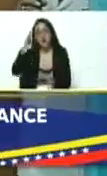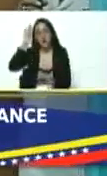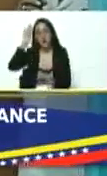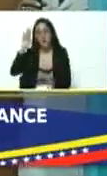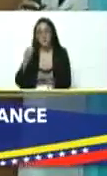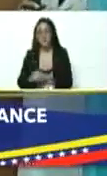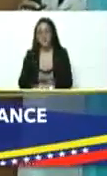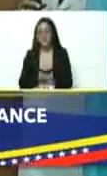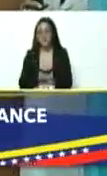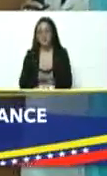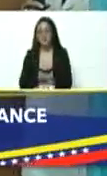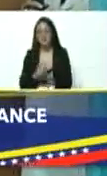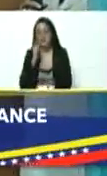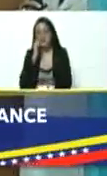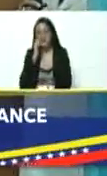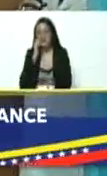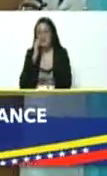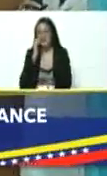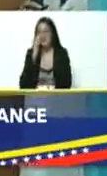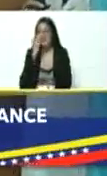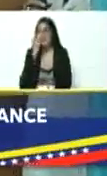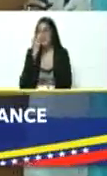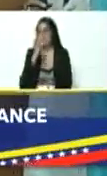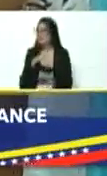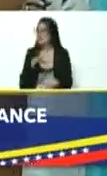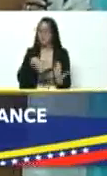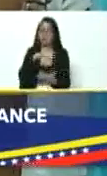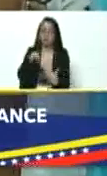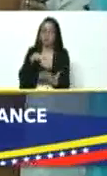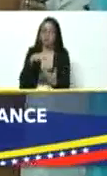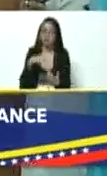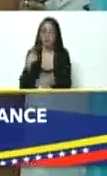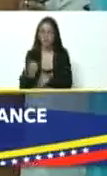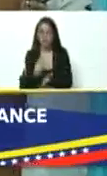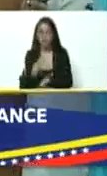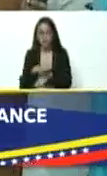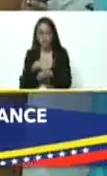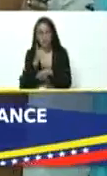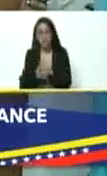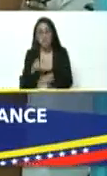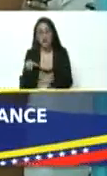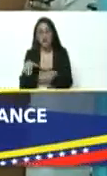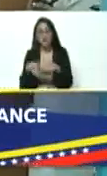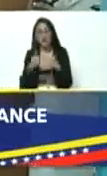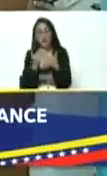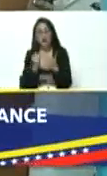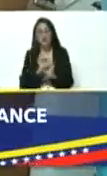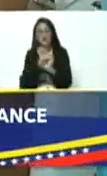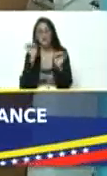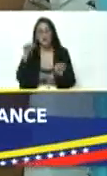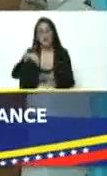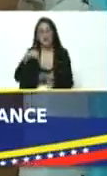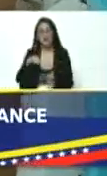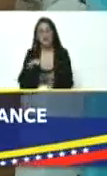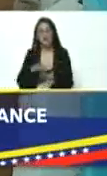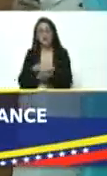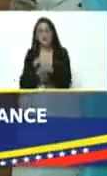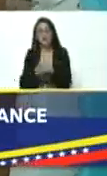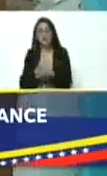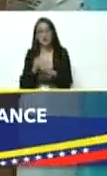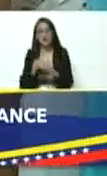occidente de Cuba, en los estragos que ha hecho este huracán al paso en la madrugada y en la mañana de hoy por Cuba. Todo el